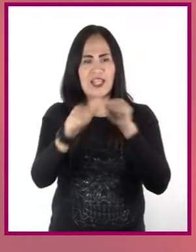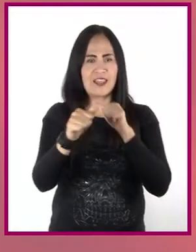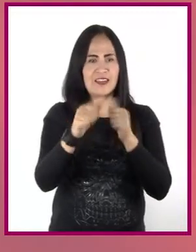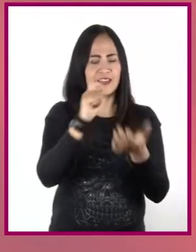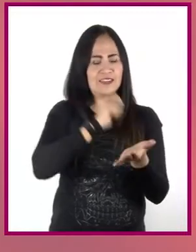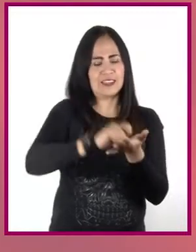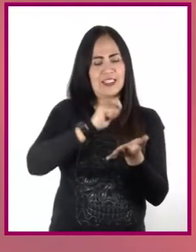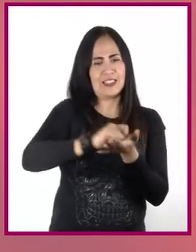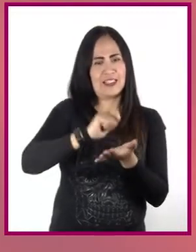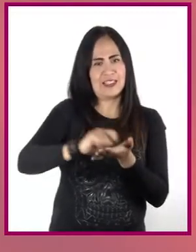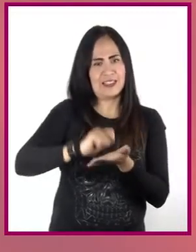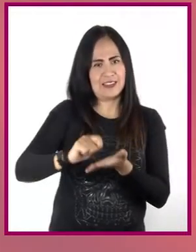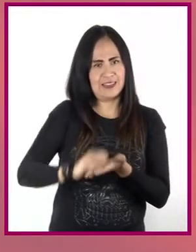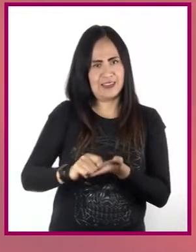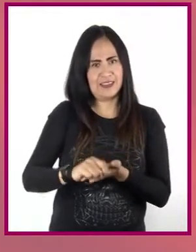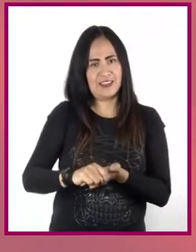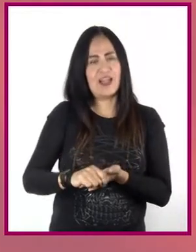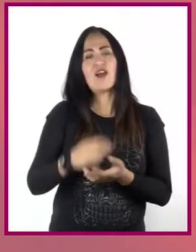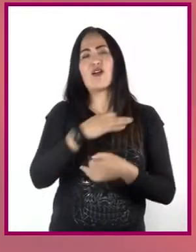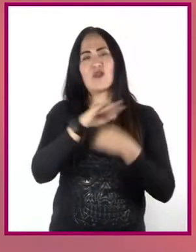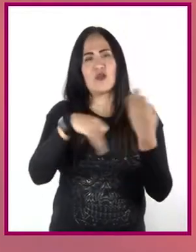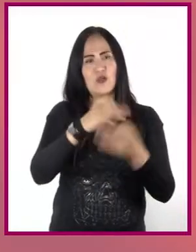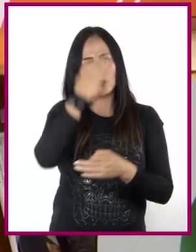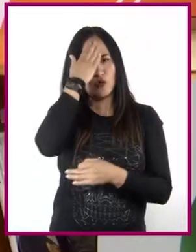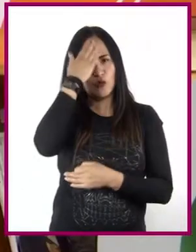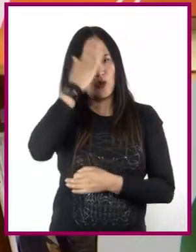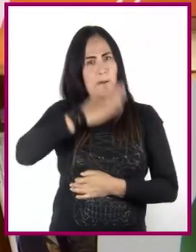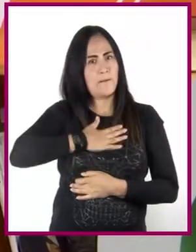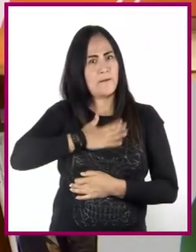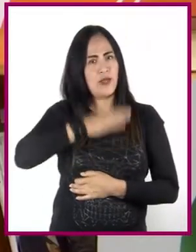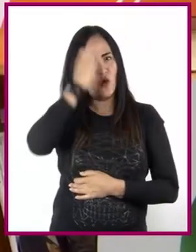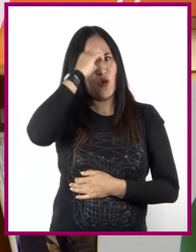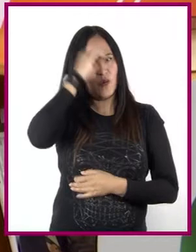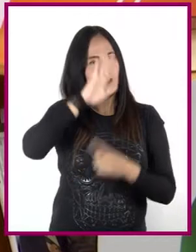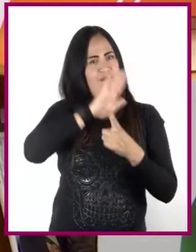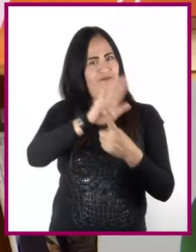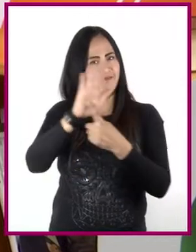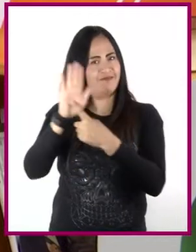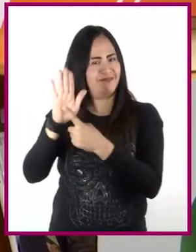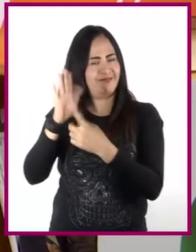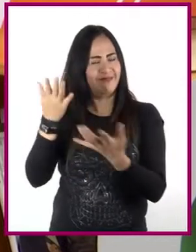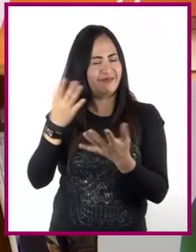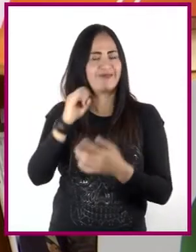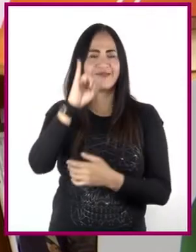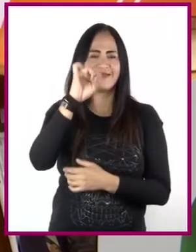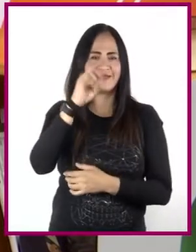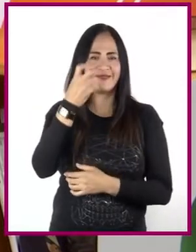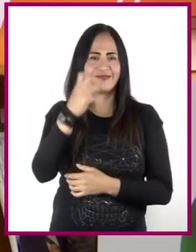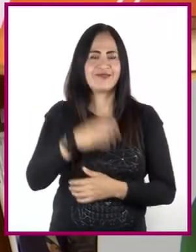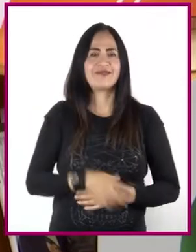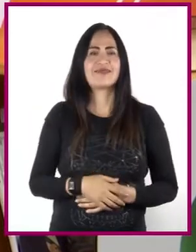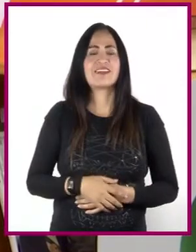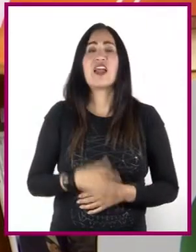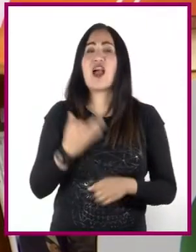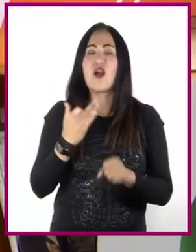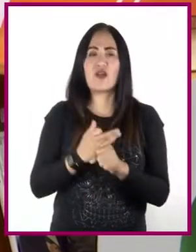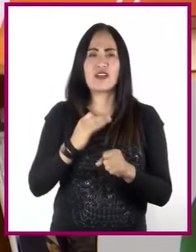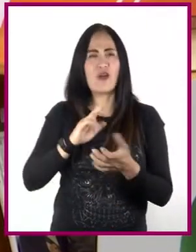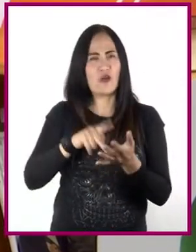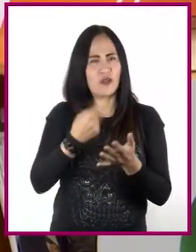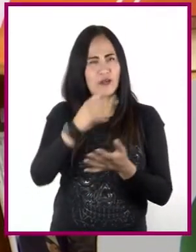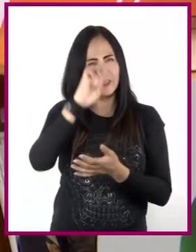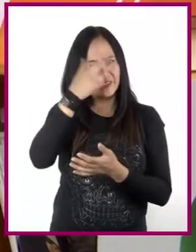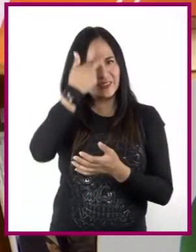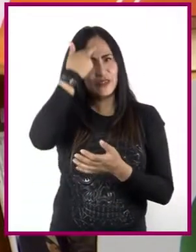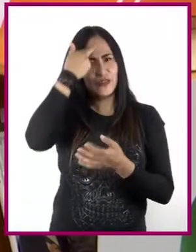papel, para que todos conozcan nuestra opinión. Efectivamente, es importante retomar las características que